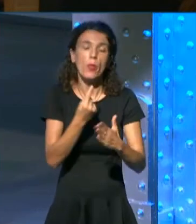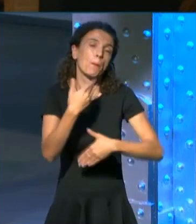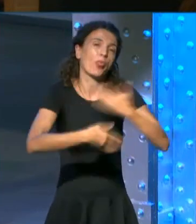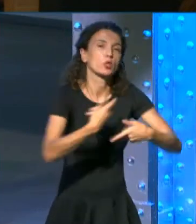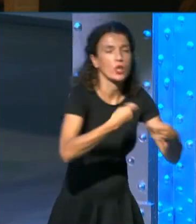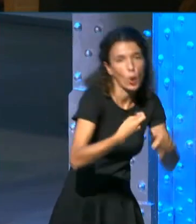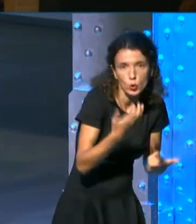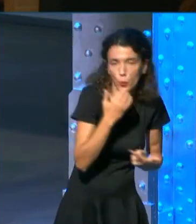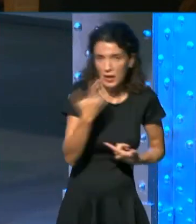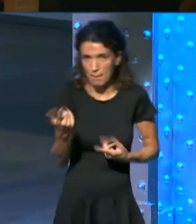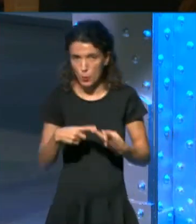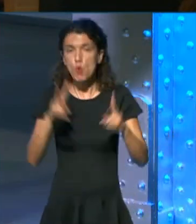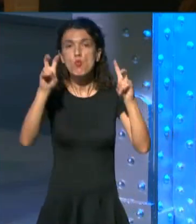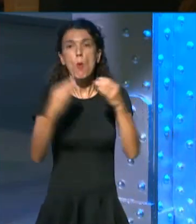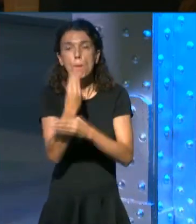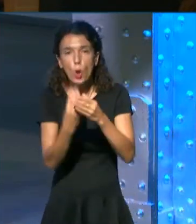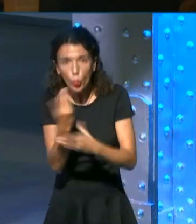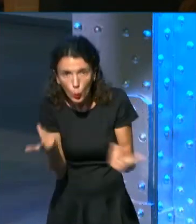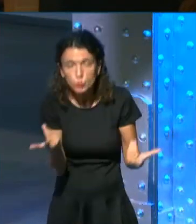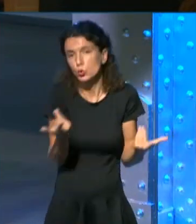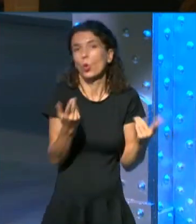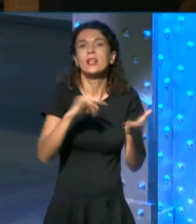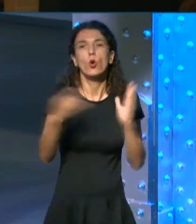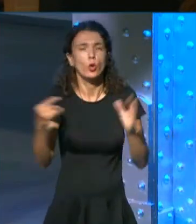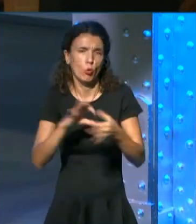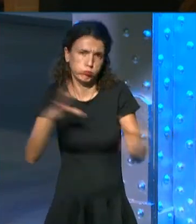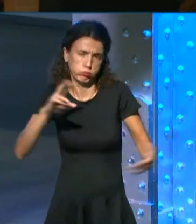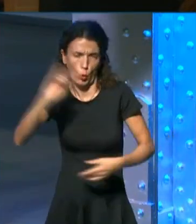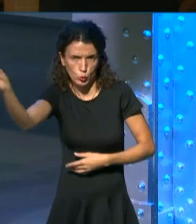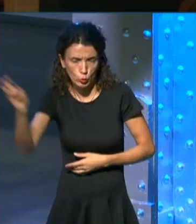el diseño de un nuevo producto que no tiene por qué ser tecnológico,